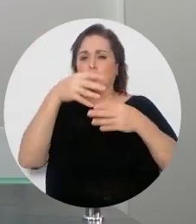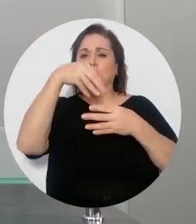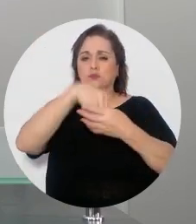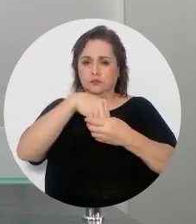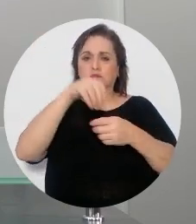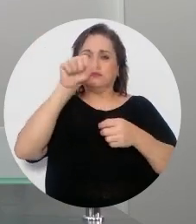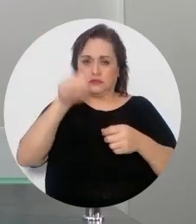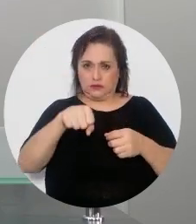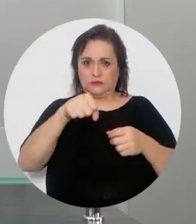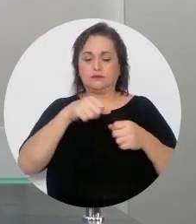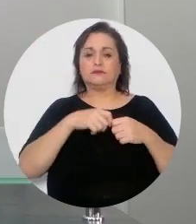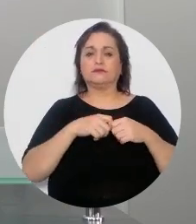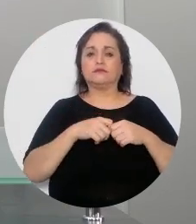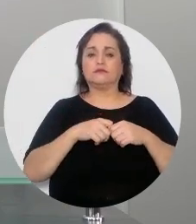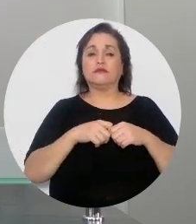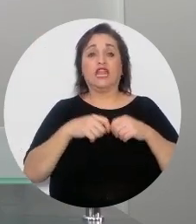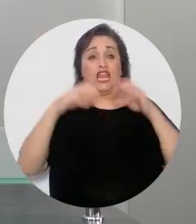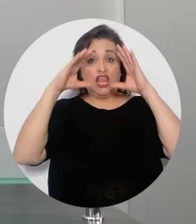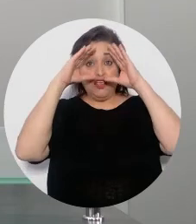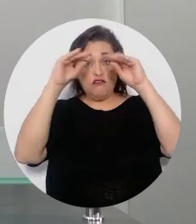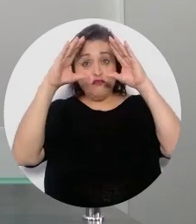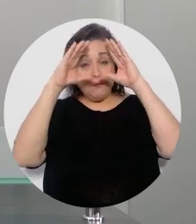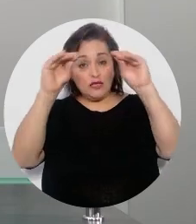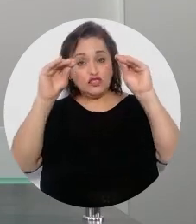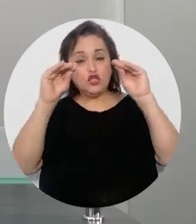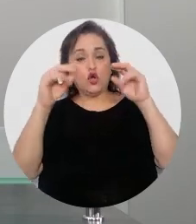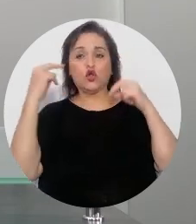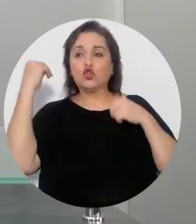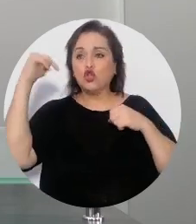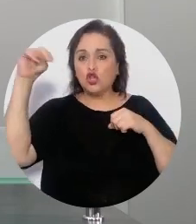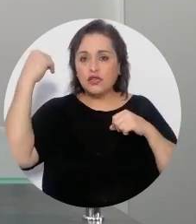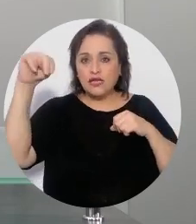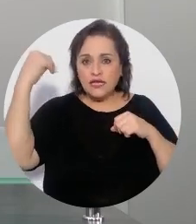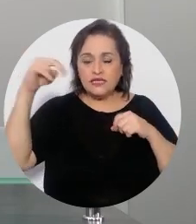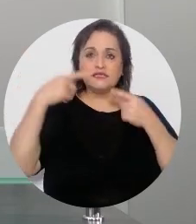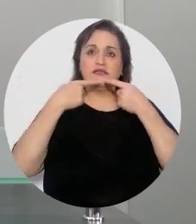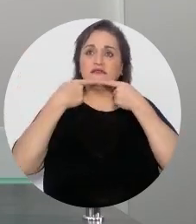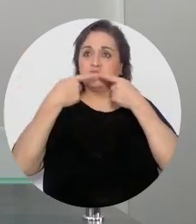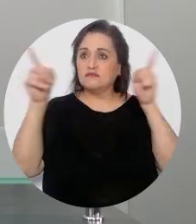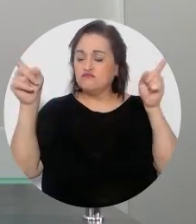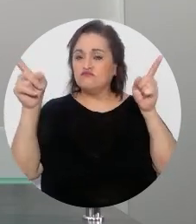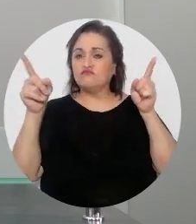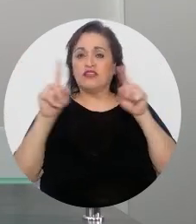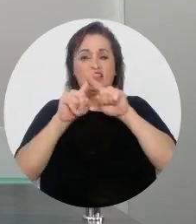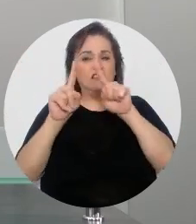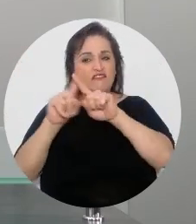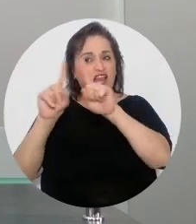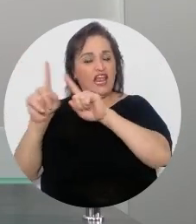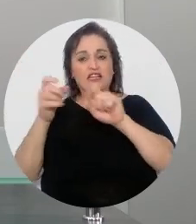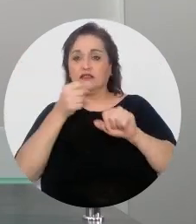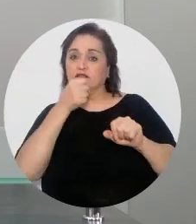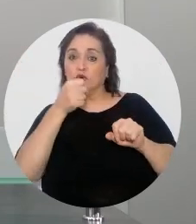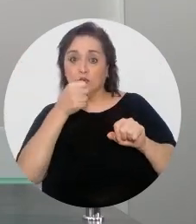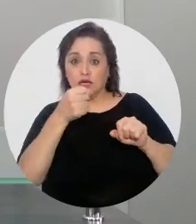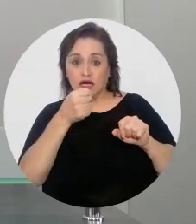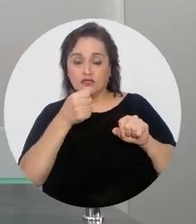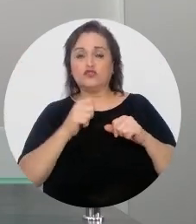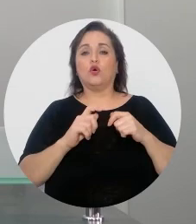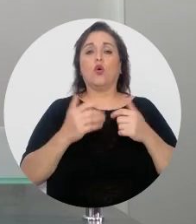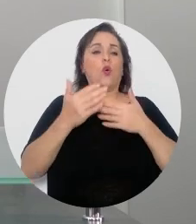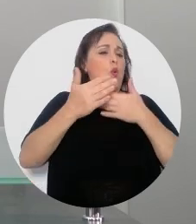direcciones electrónicas, las informaciones de carácter noticioso que divulgan los medios de